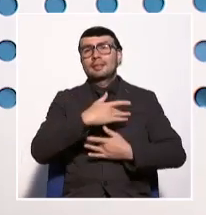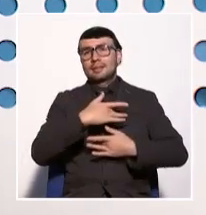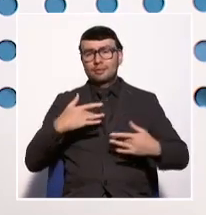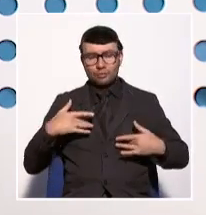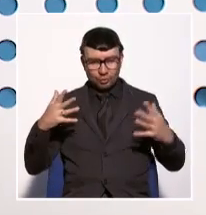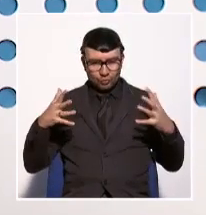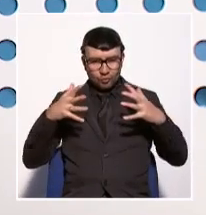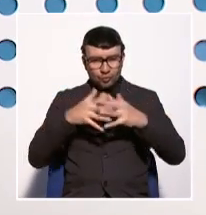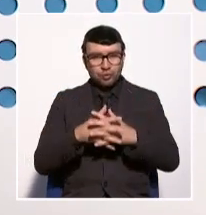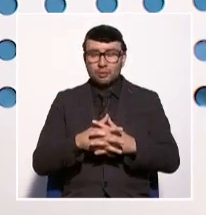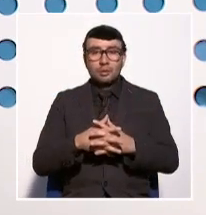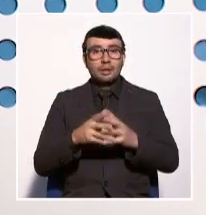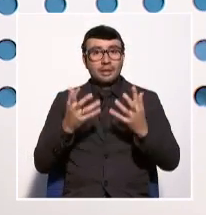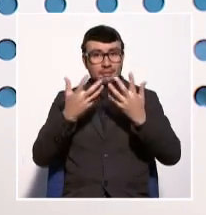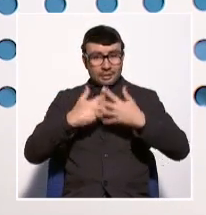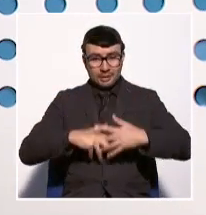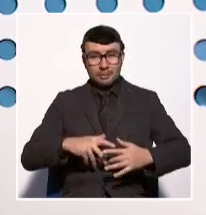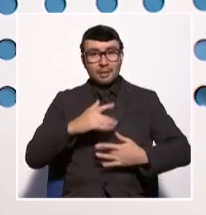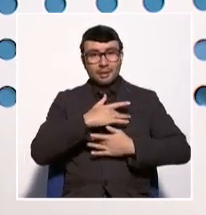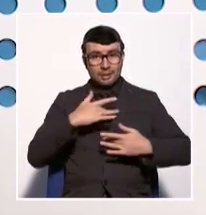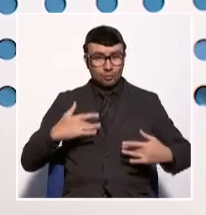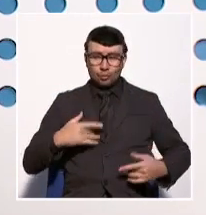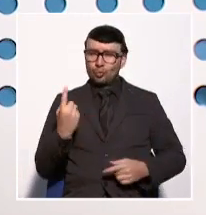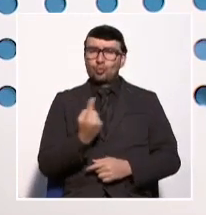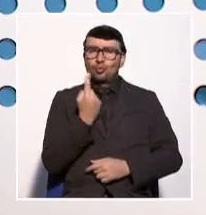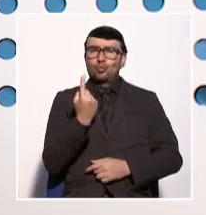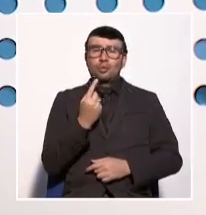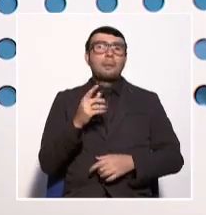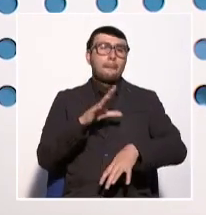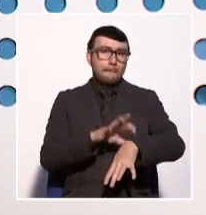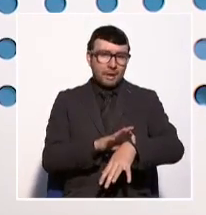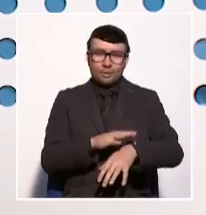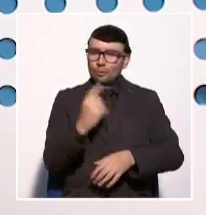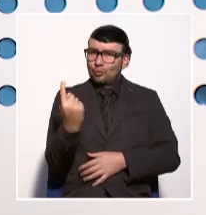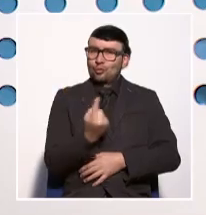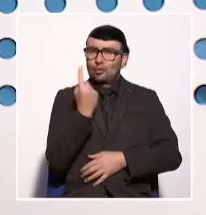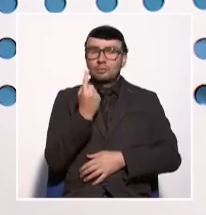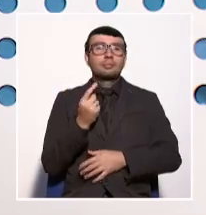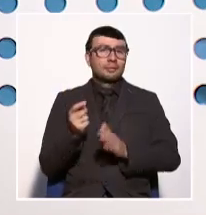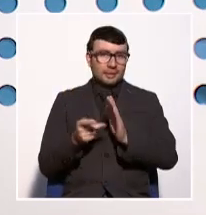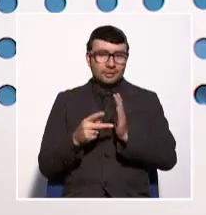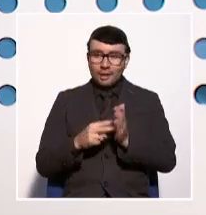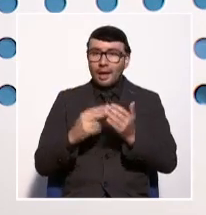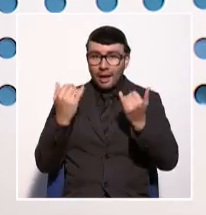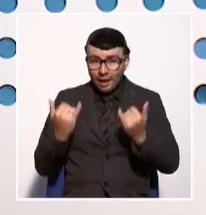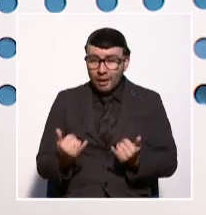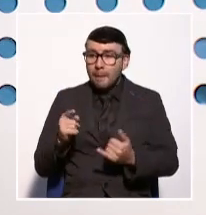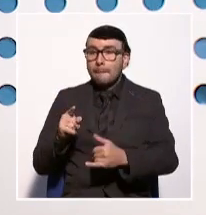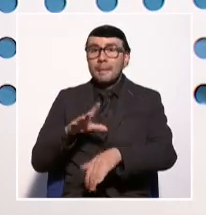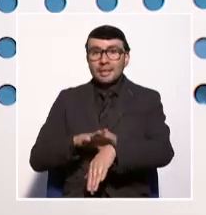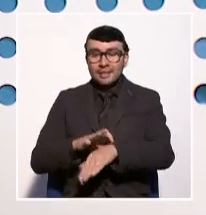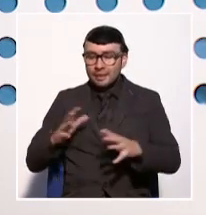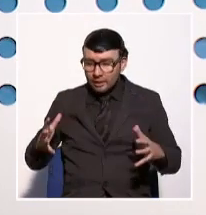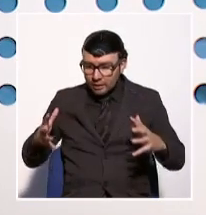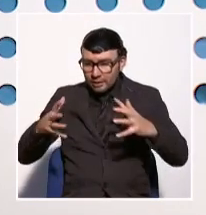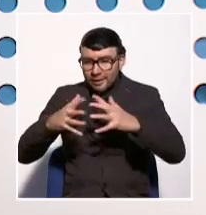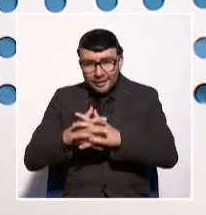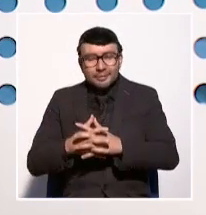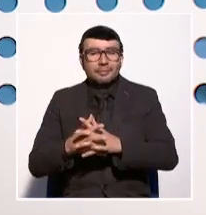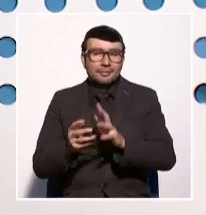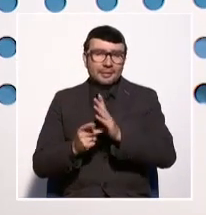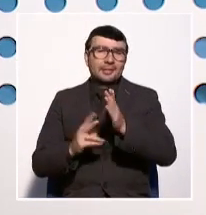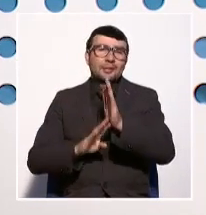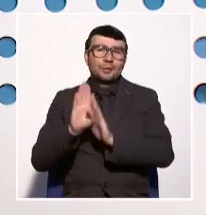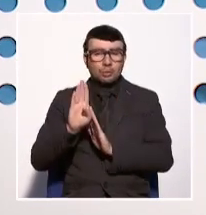de salud es uno solo la medicina es una sola entonces ya se llama medicina integral medicina holística y